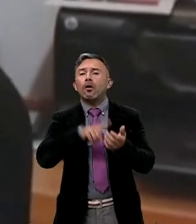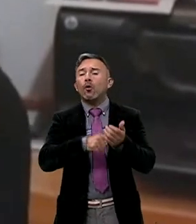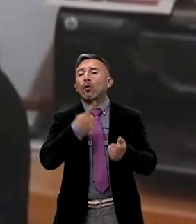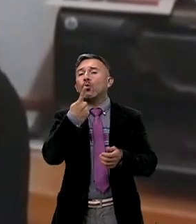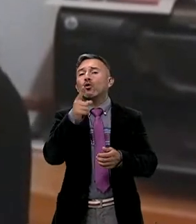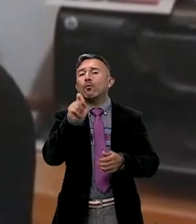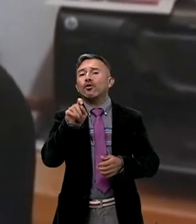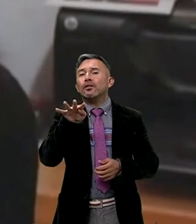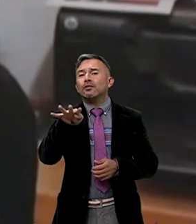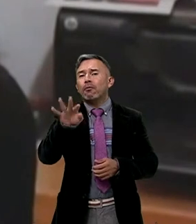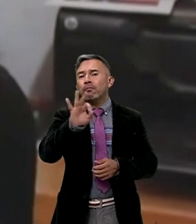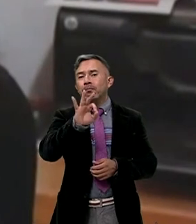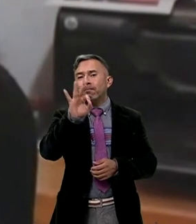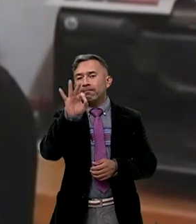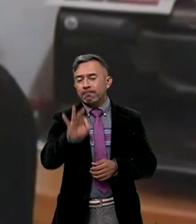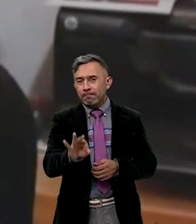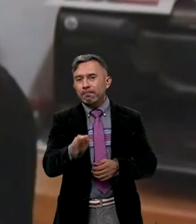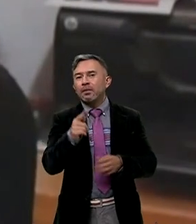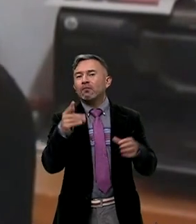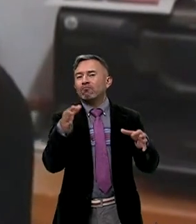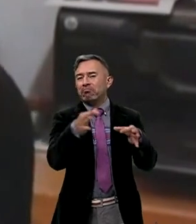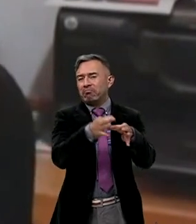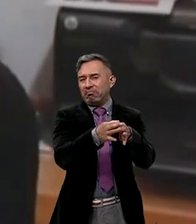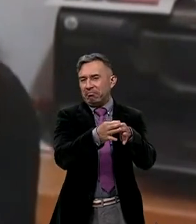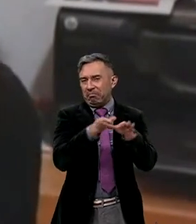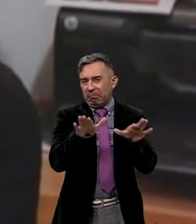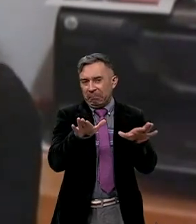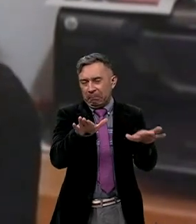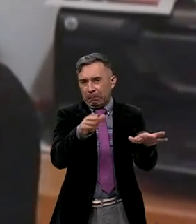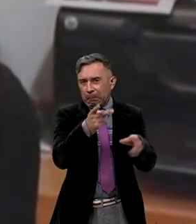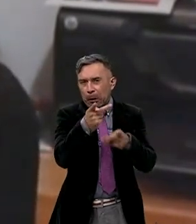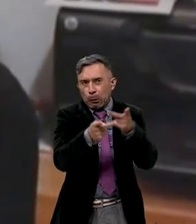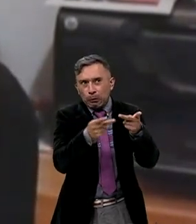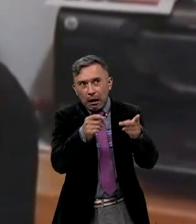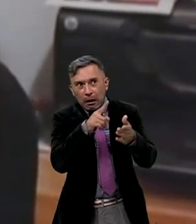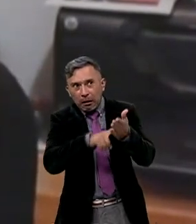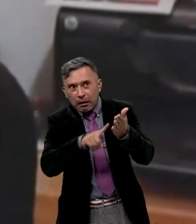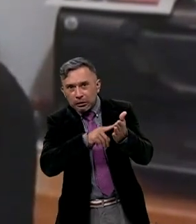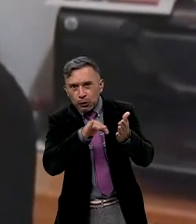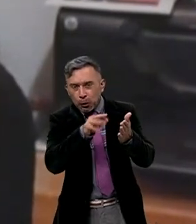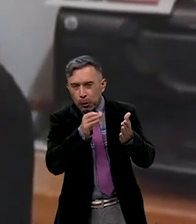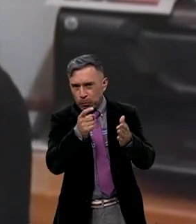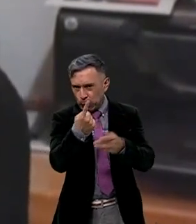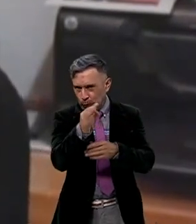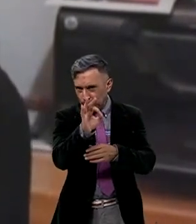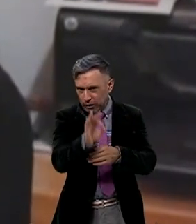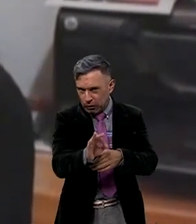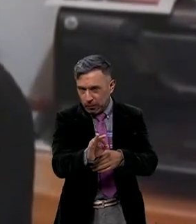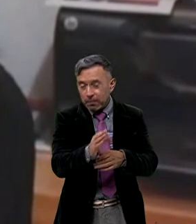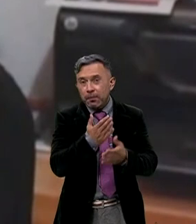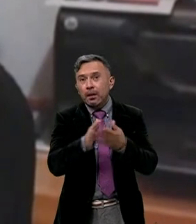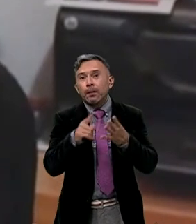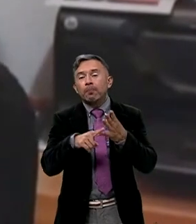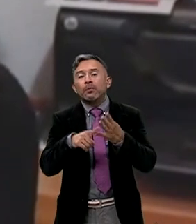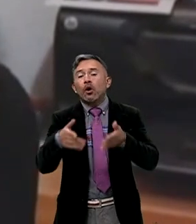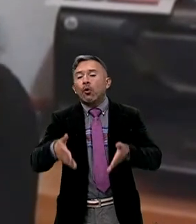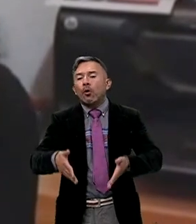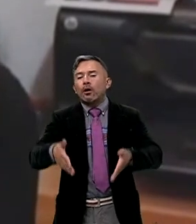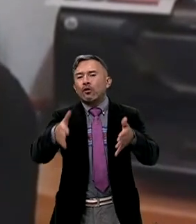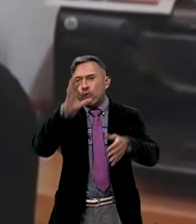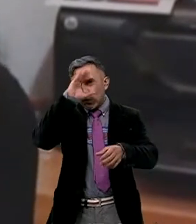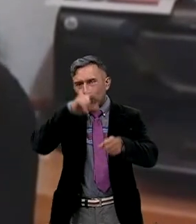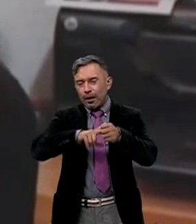por ciento de la participación en la lista nominal de electores y el corredor cultural por ejemplo de la ciudad de méxico fue del